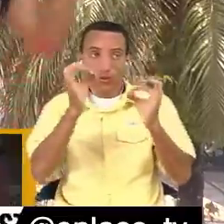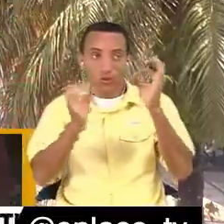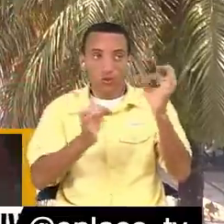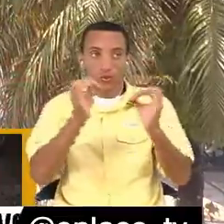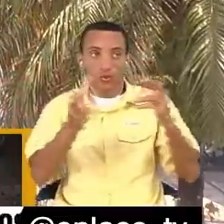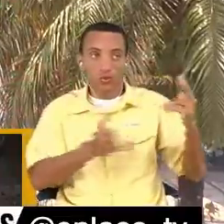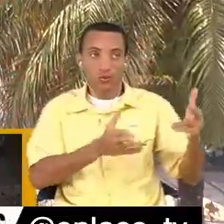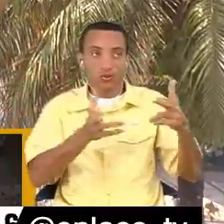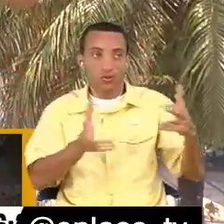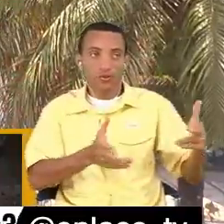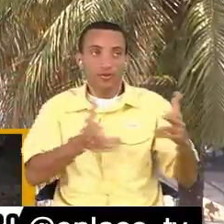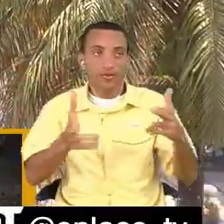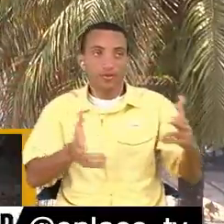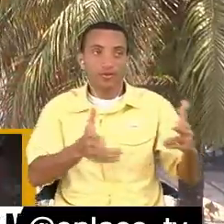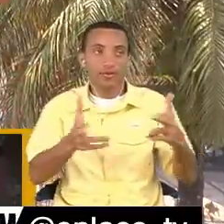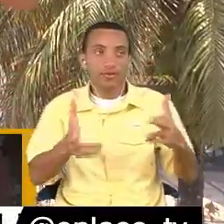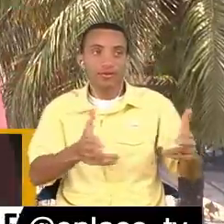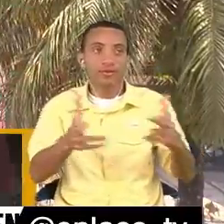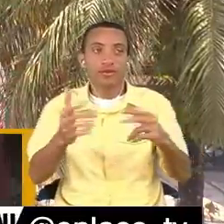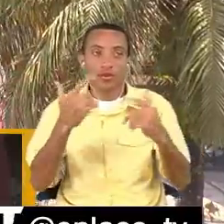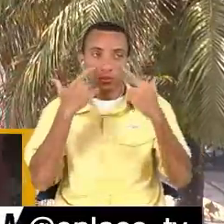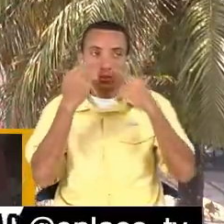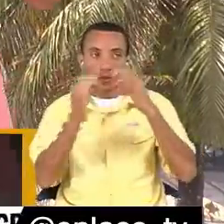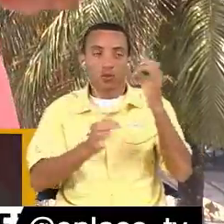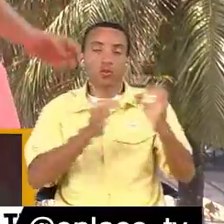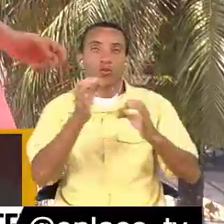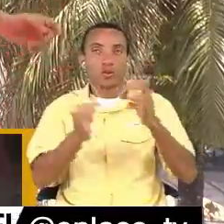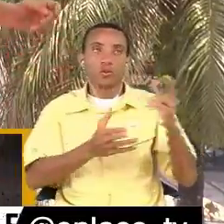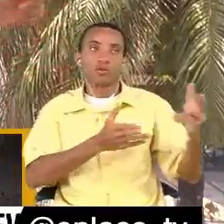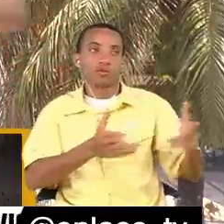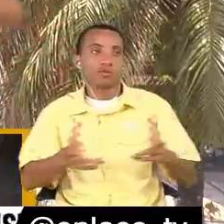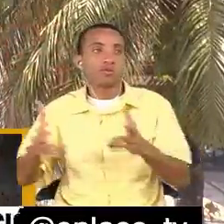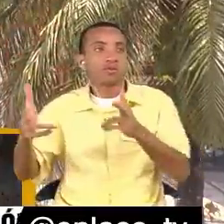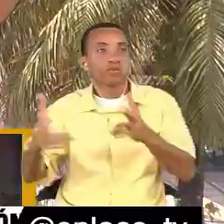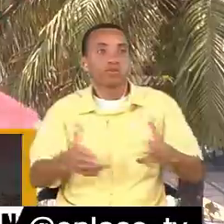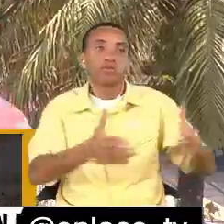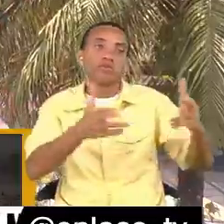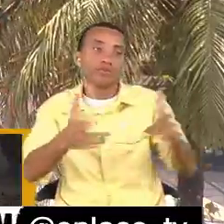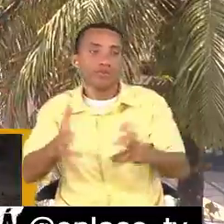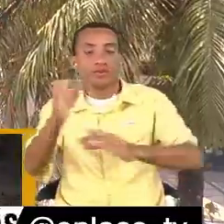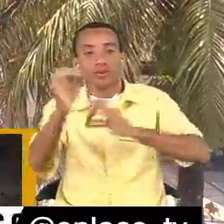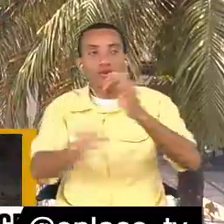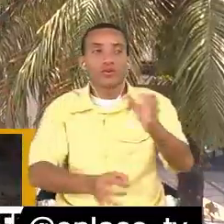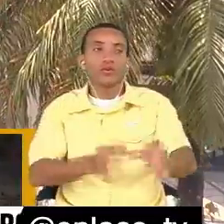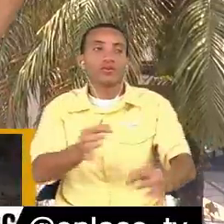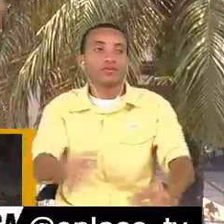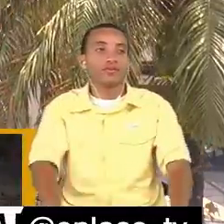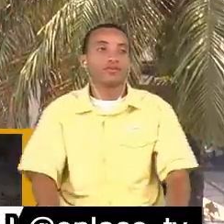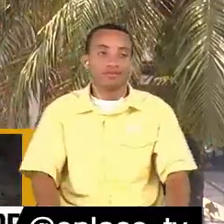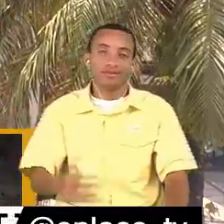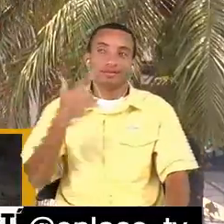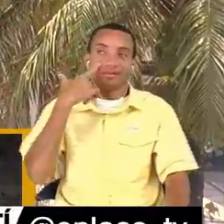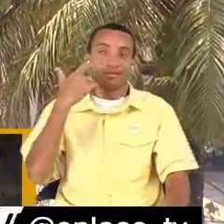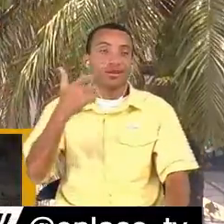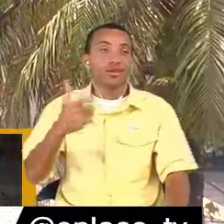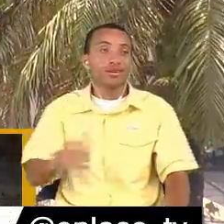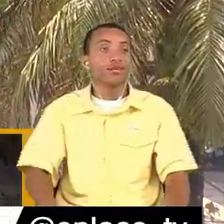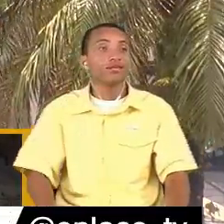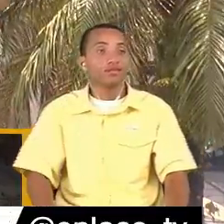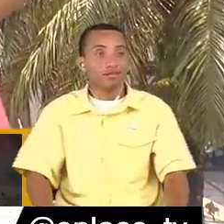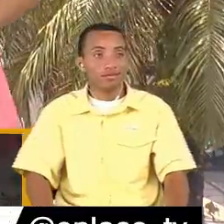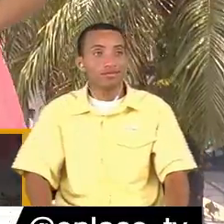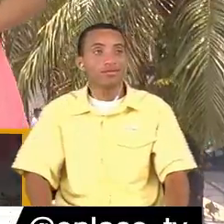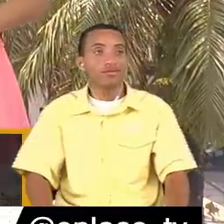Que cuidadito con el río tú debes tener. ¡Eso! ¡Wow,